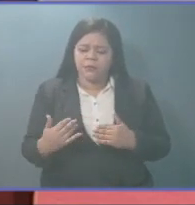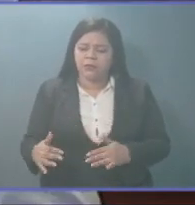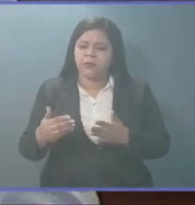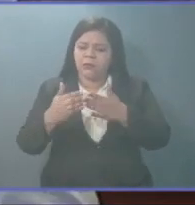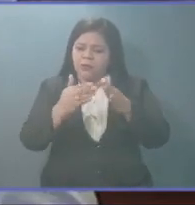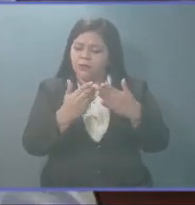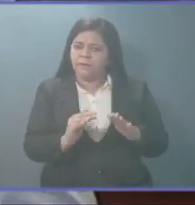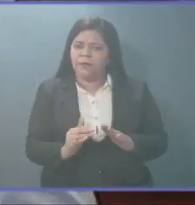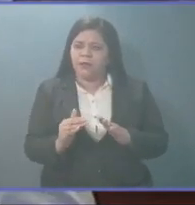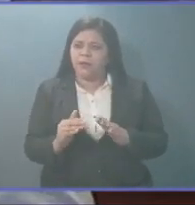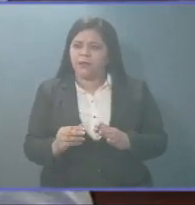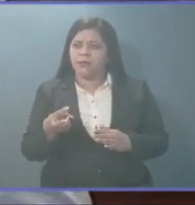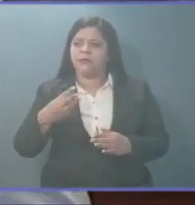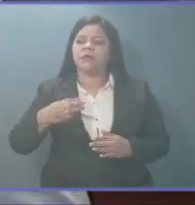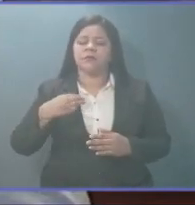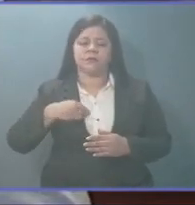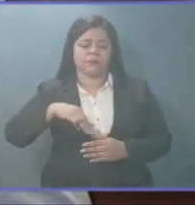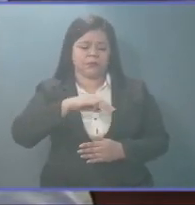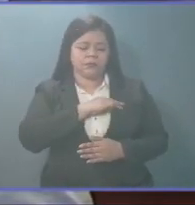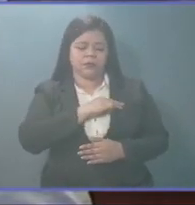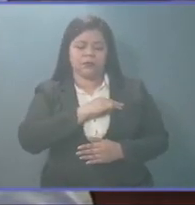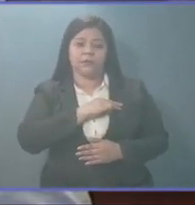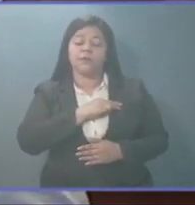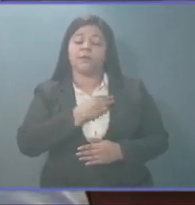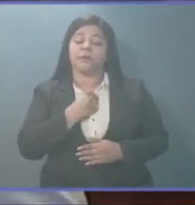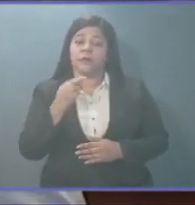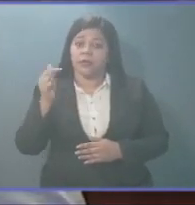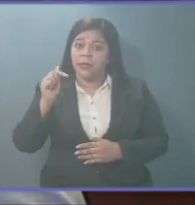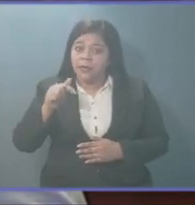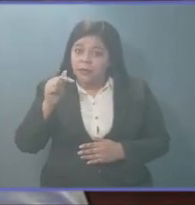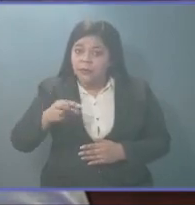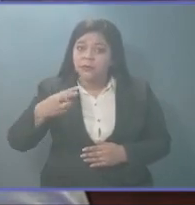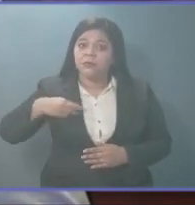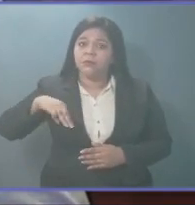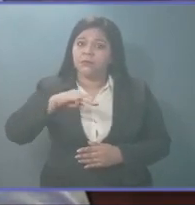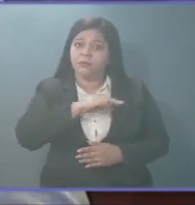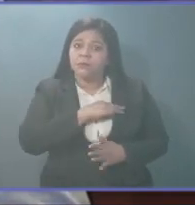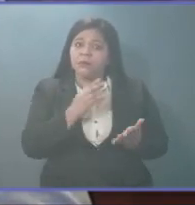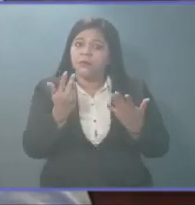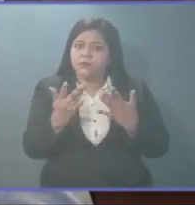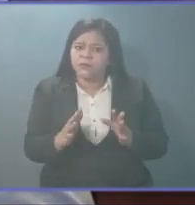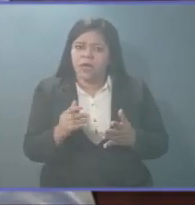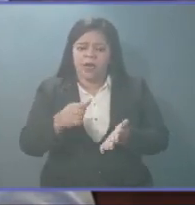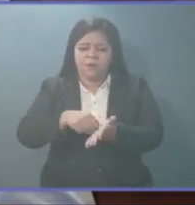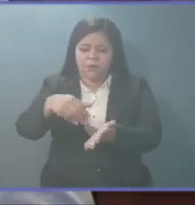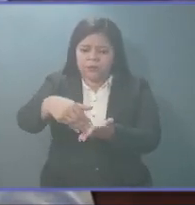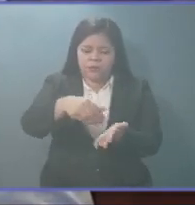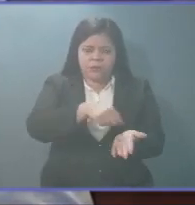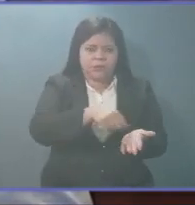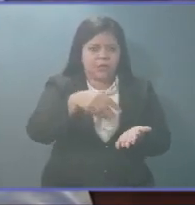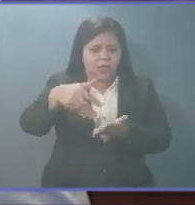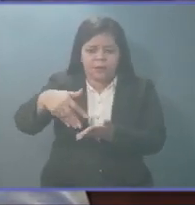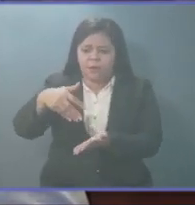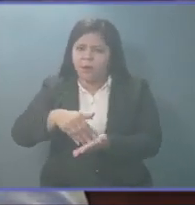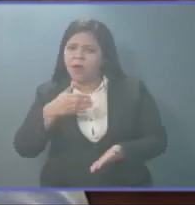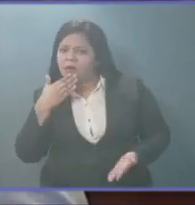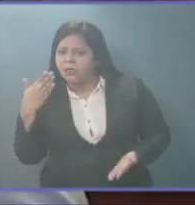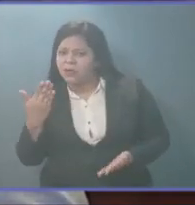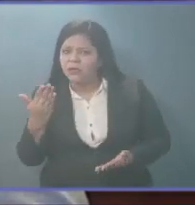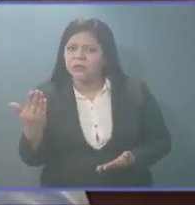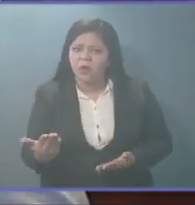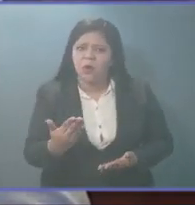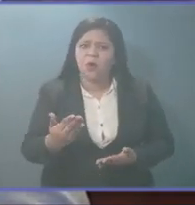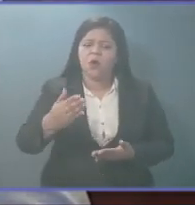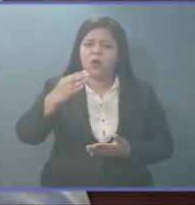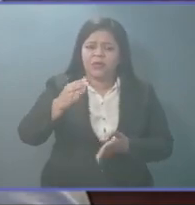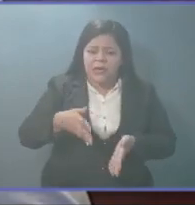ministerios y dependencias del órgano ejecutivo. Este ministerio ha convertido a los municipios, pueblos, cantones, caseríos,